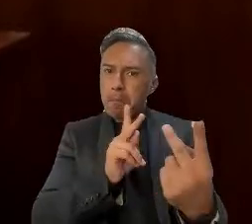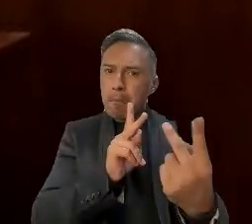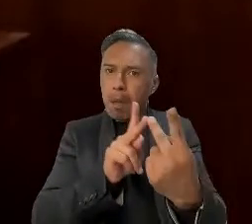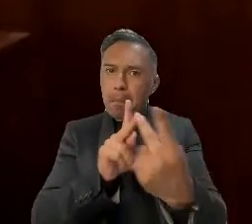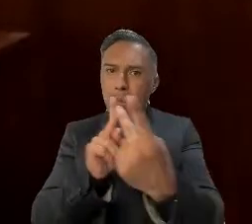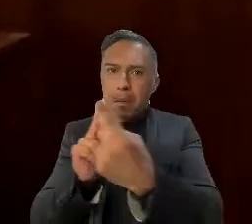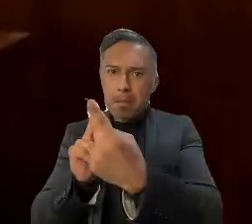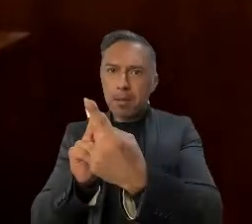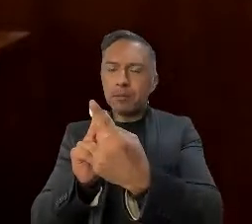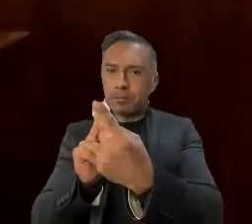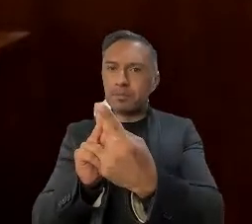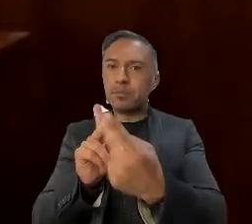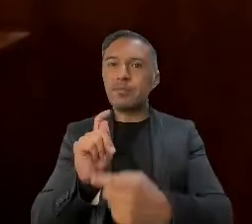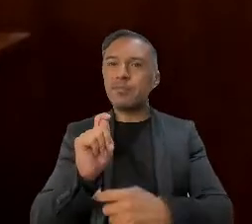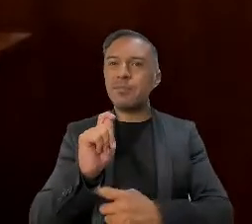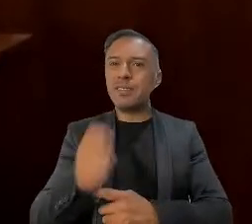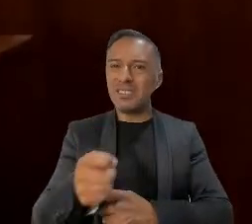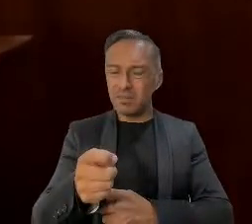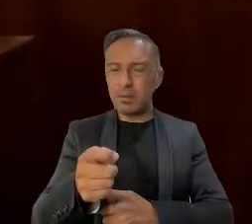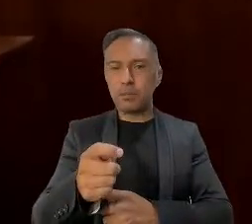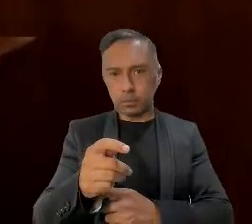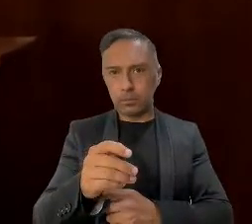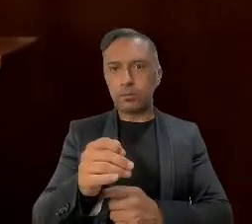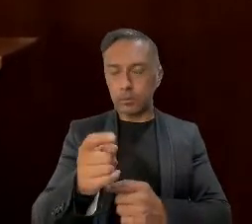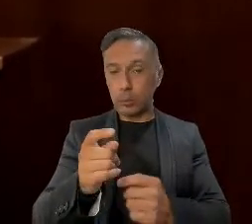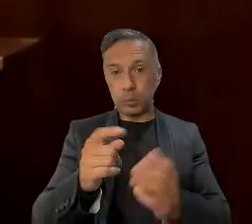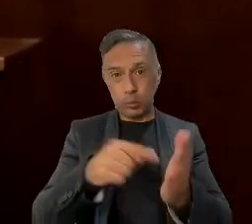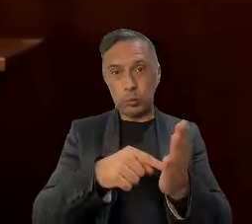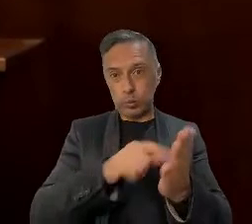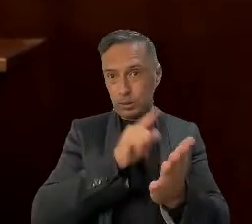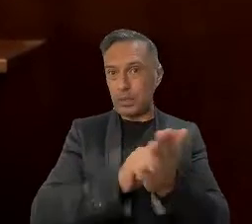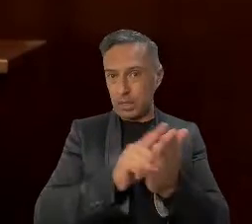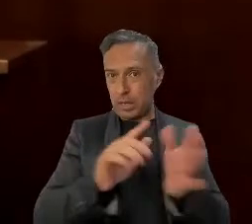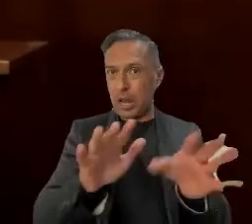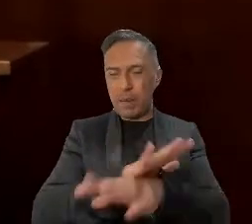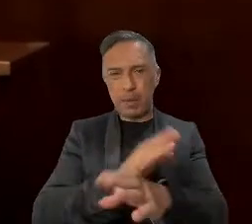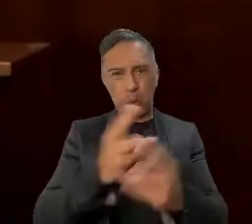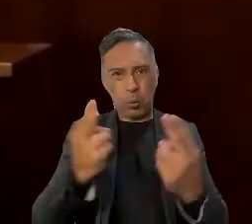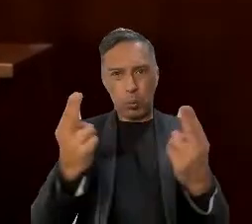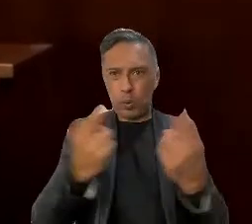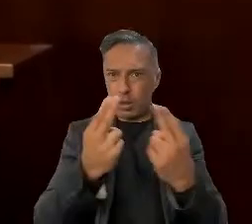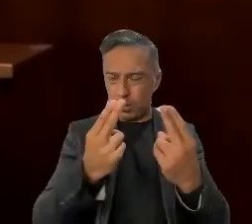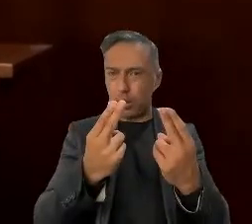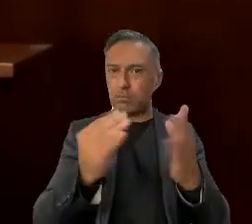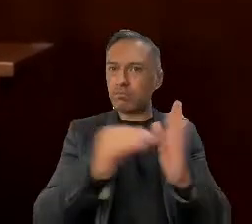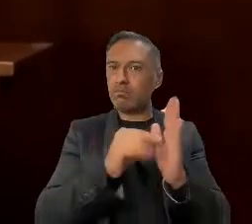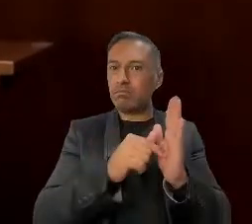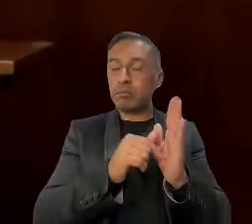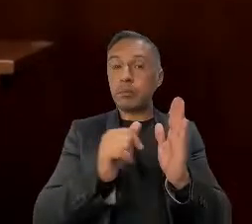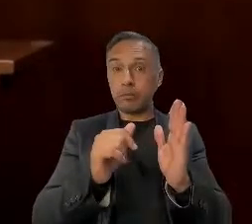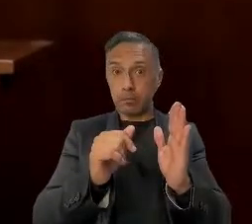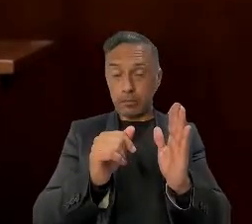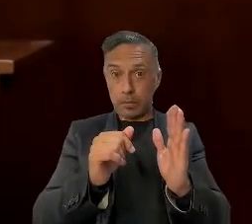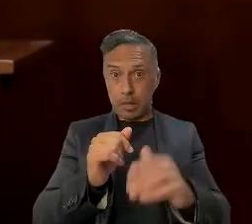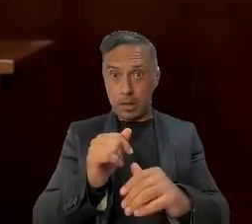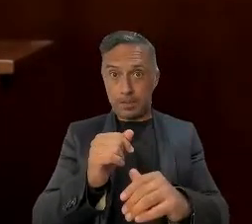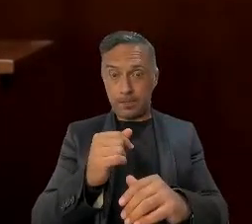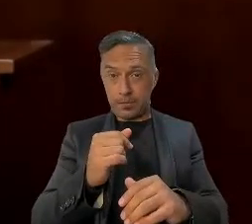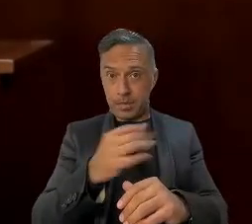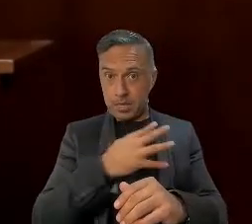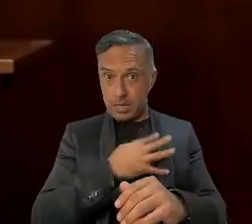urgir una medida y reformar lo correspondiente para que el tema de la sustracción de los menores